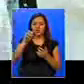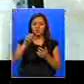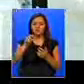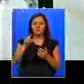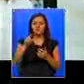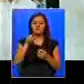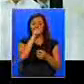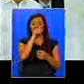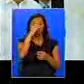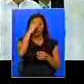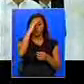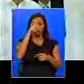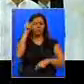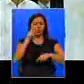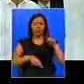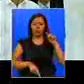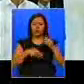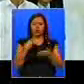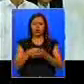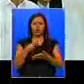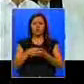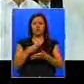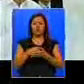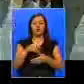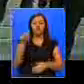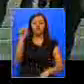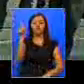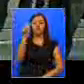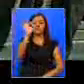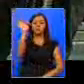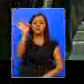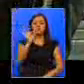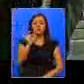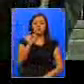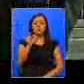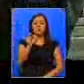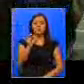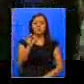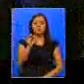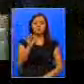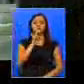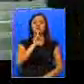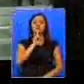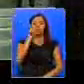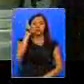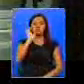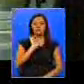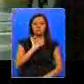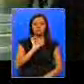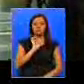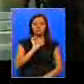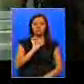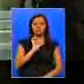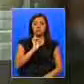ellos no pueden comprar algo que tenga más de un 10% de componente que venga de los Estados Unidos. Es decir, es un